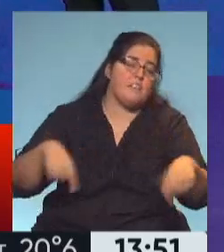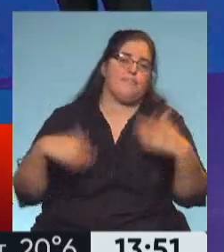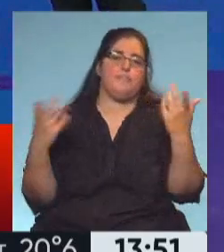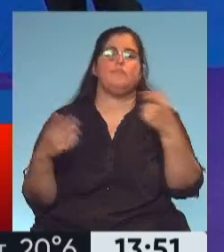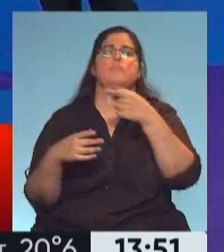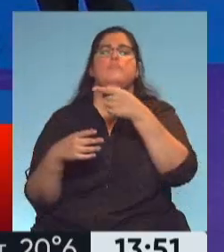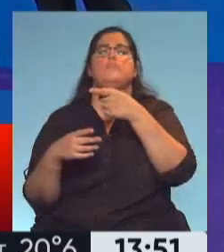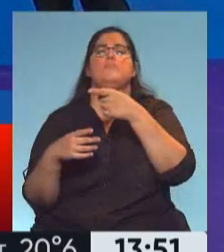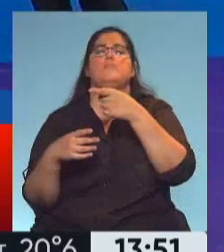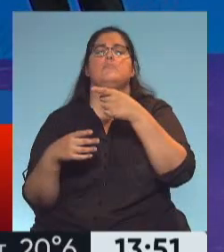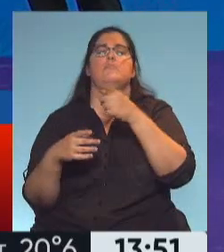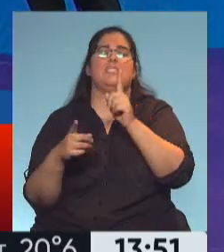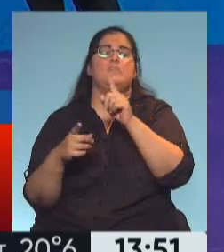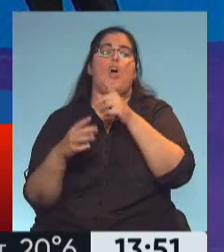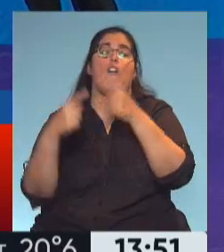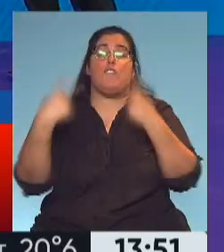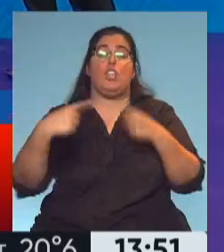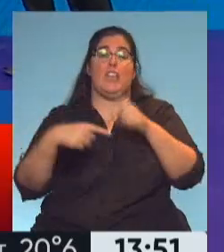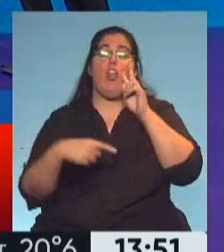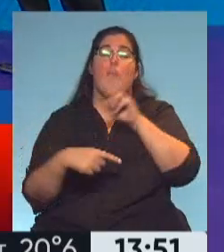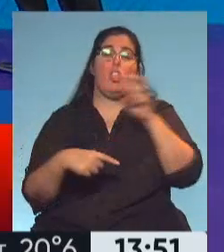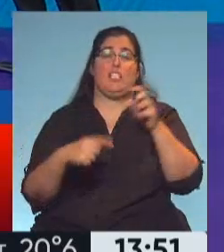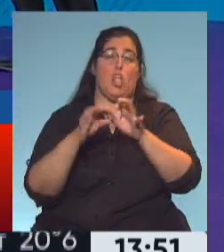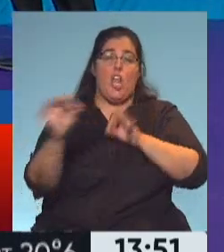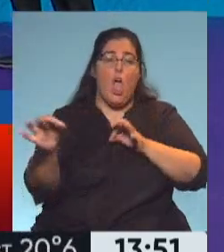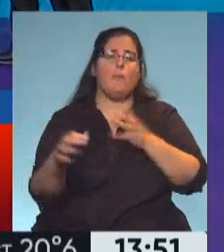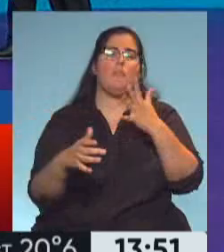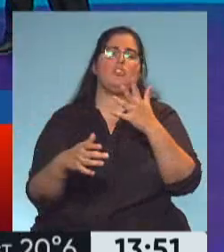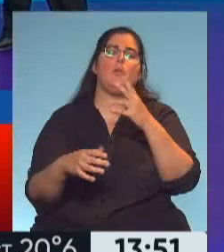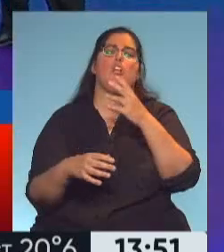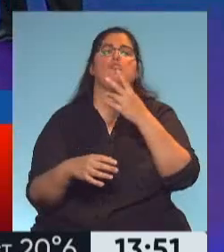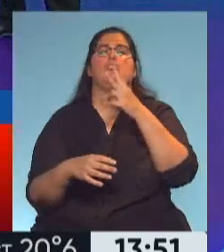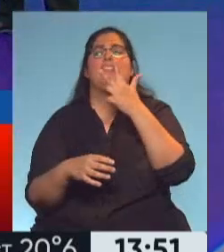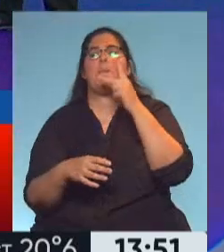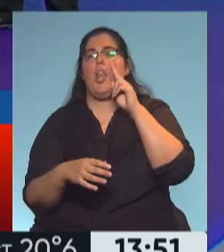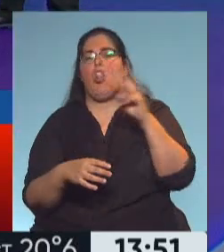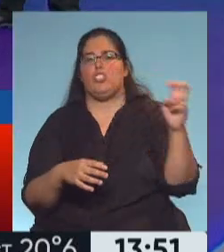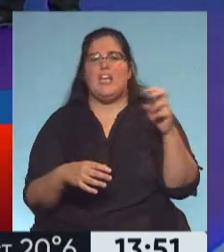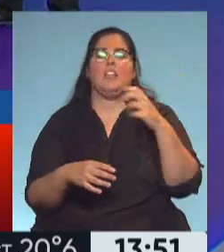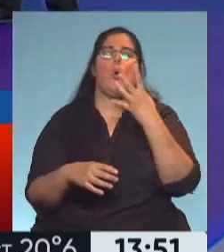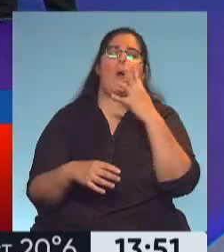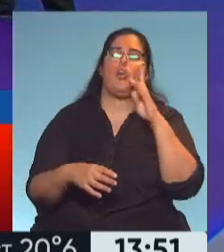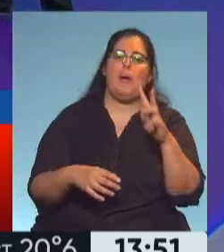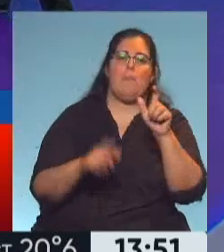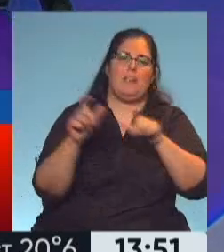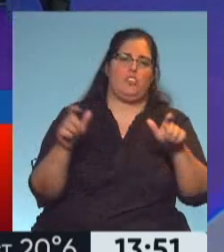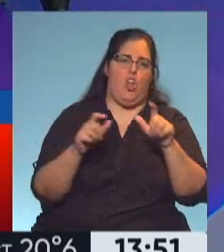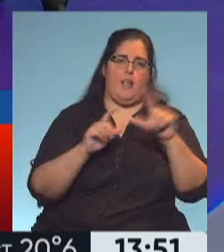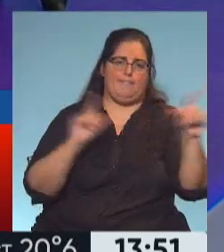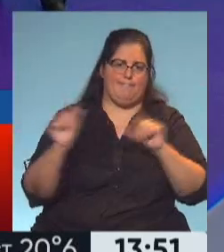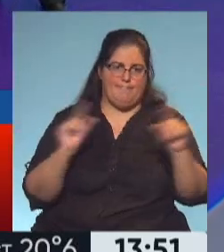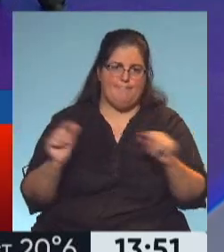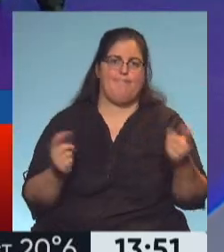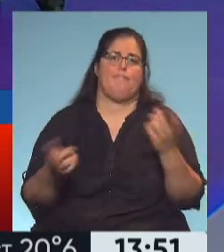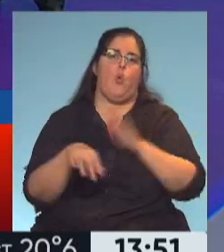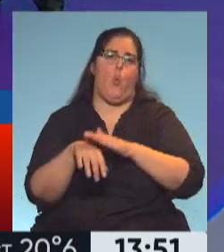decíamos 2.200 kilómetros, entre 3.200 y 4.000 desplazados como resultado de este último conflicto, de esta última situación, porque